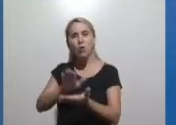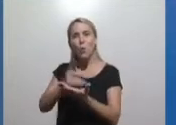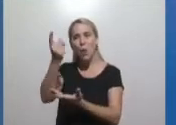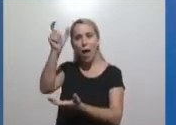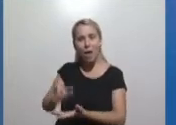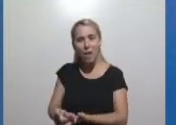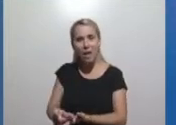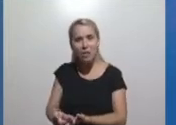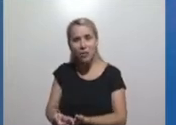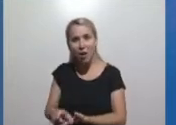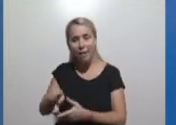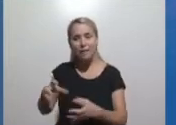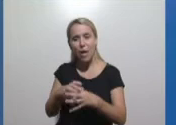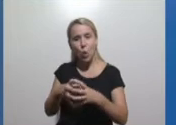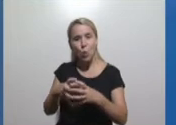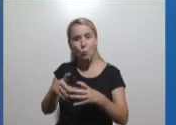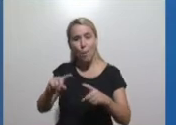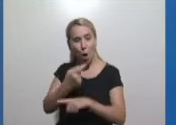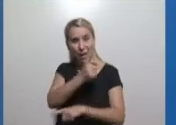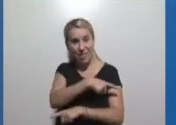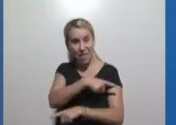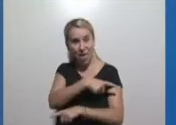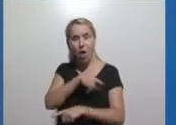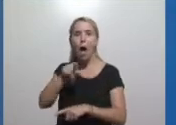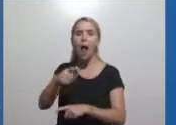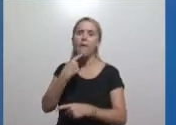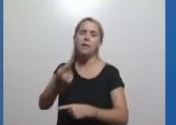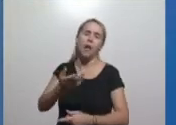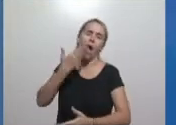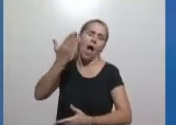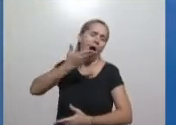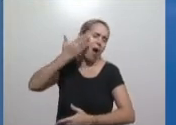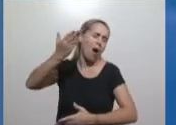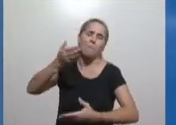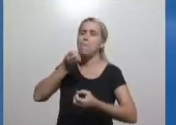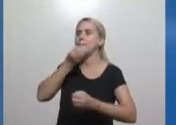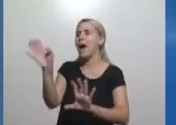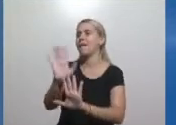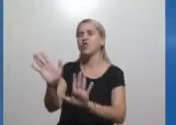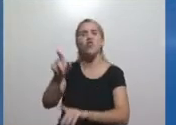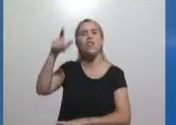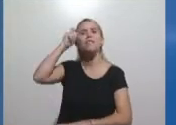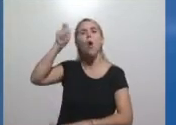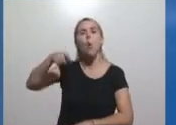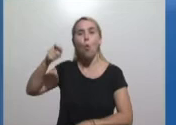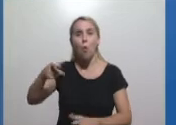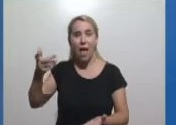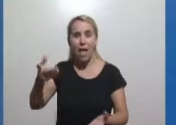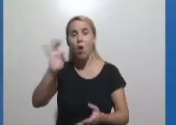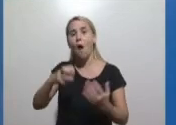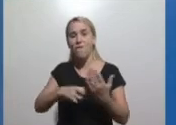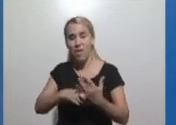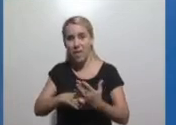integrantes de su sector político, hablar loas de esos jueces, o de esos